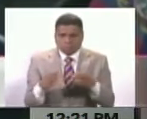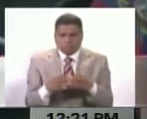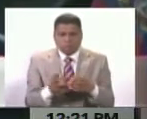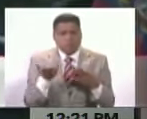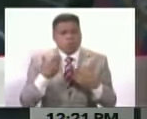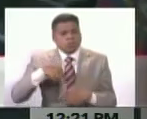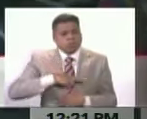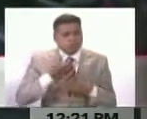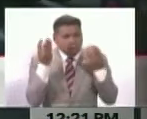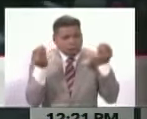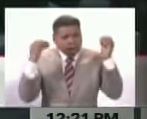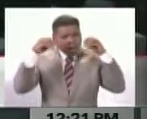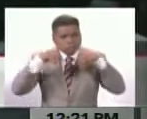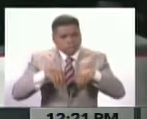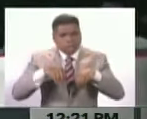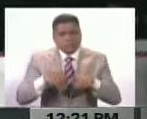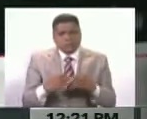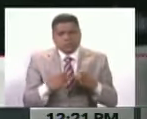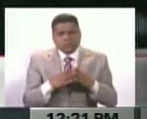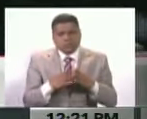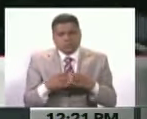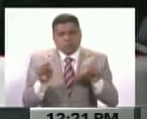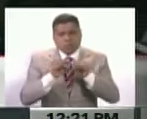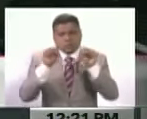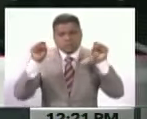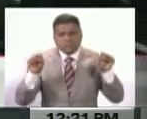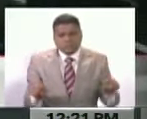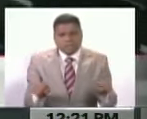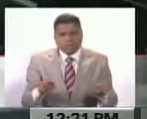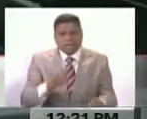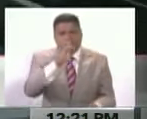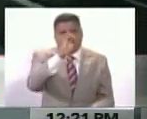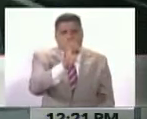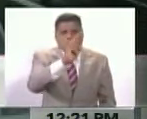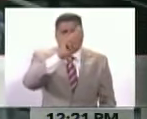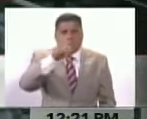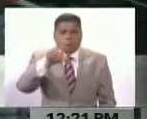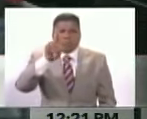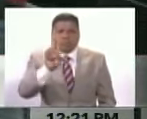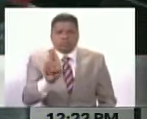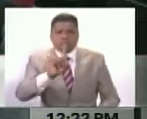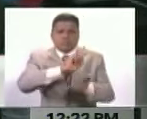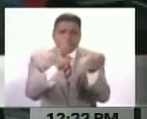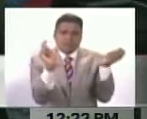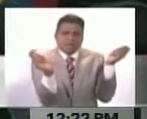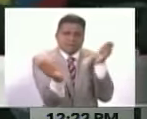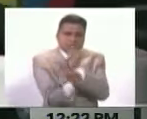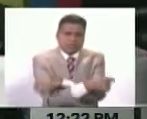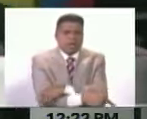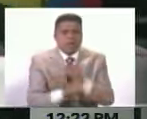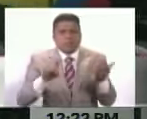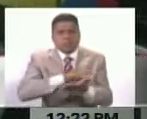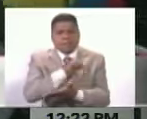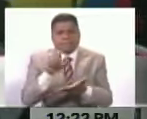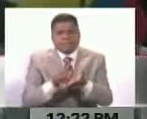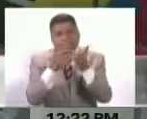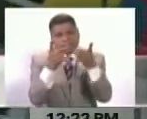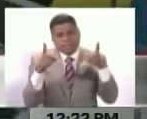que el sistema de las Naciones Unidas tiene que ser profundamente transformado, reformado,